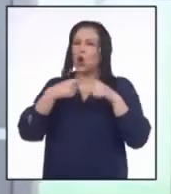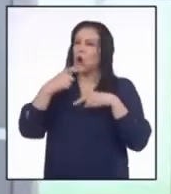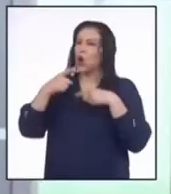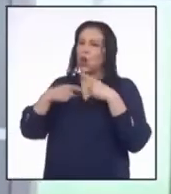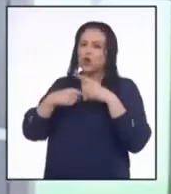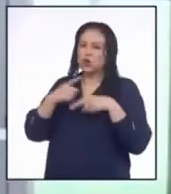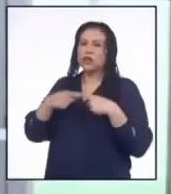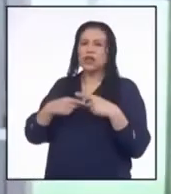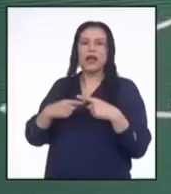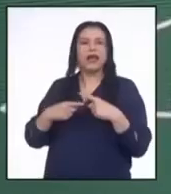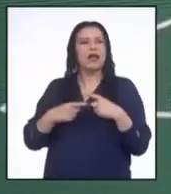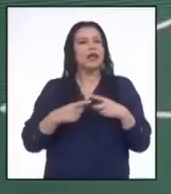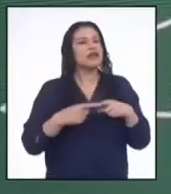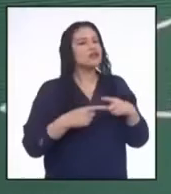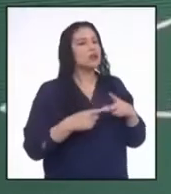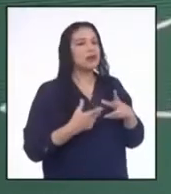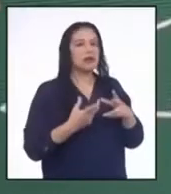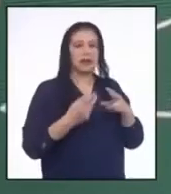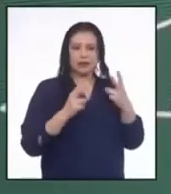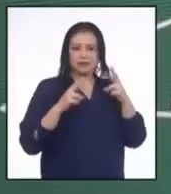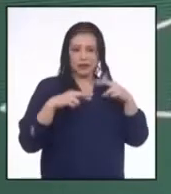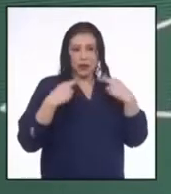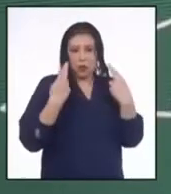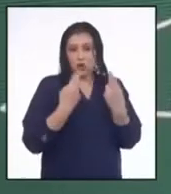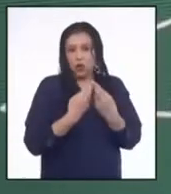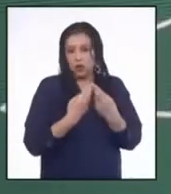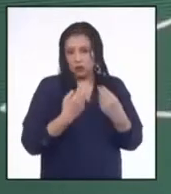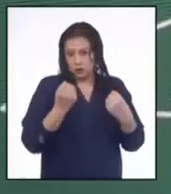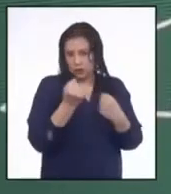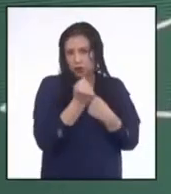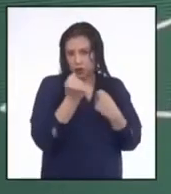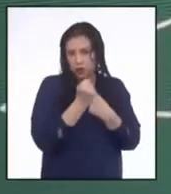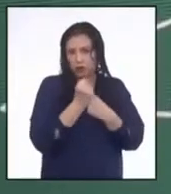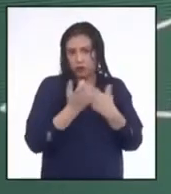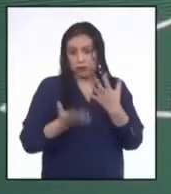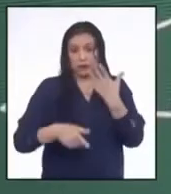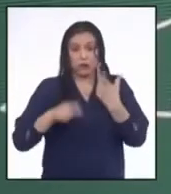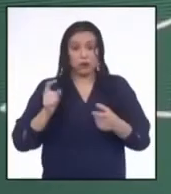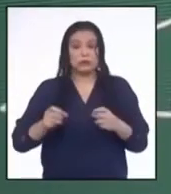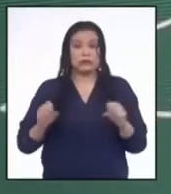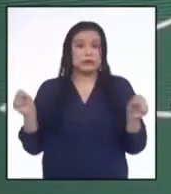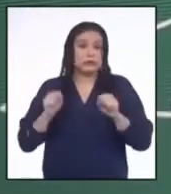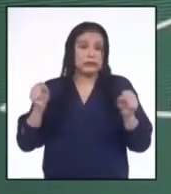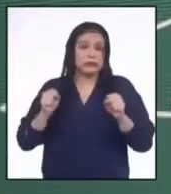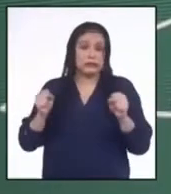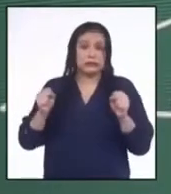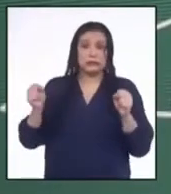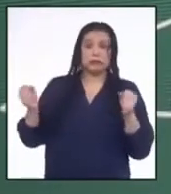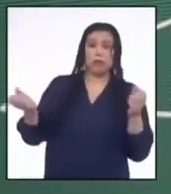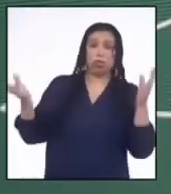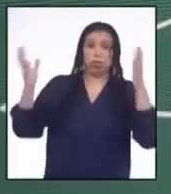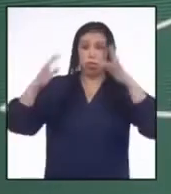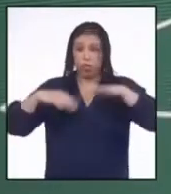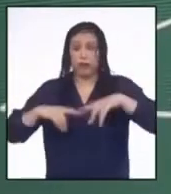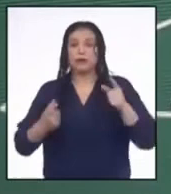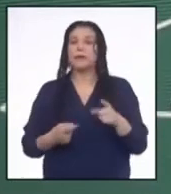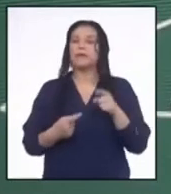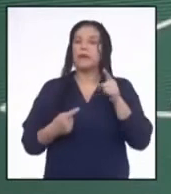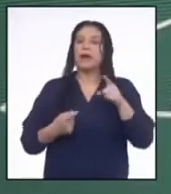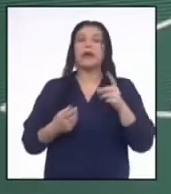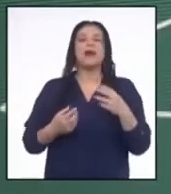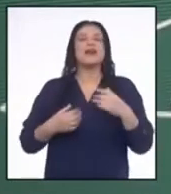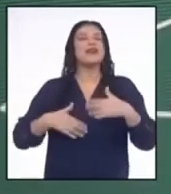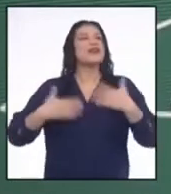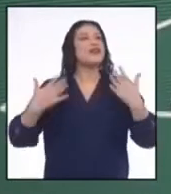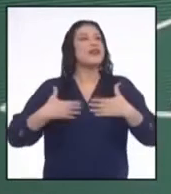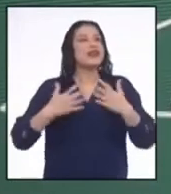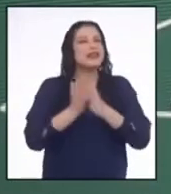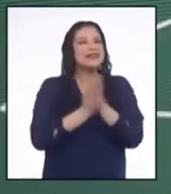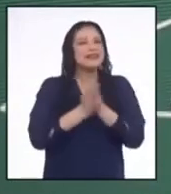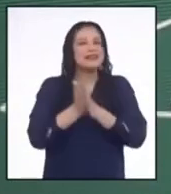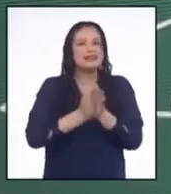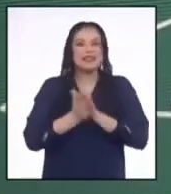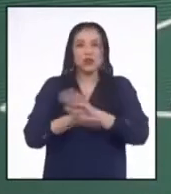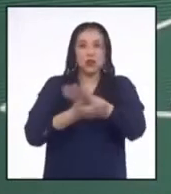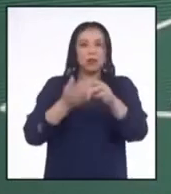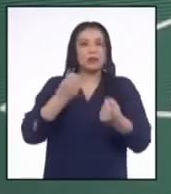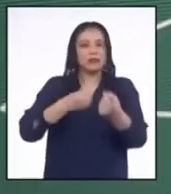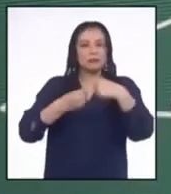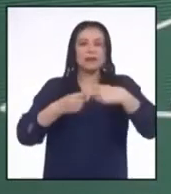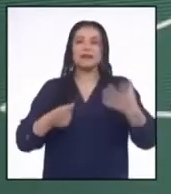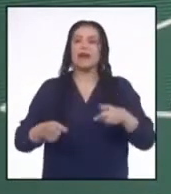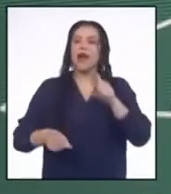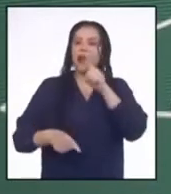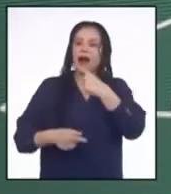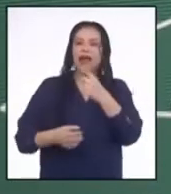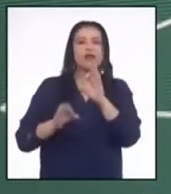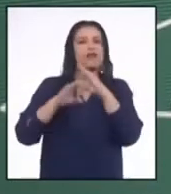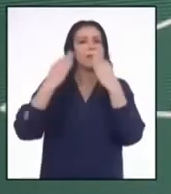para tratar asuntos de seguridad ante los eventos naturales? Bueno, me alegró que todos participen. Cada familia debía identificar las zonas seguras en